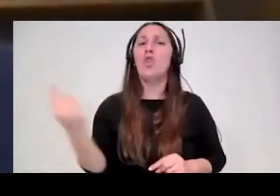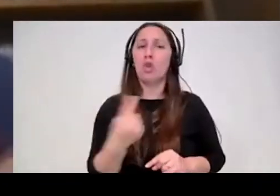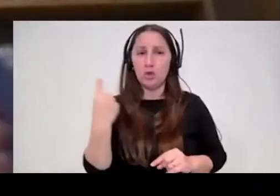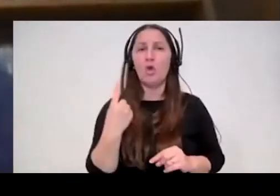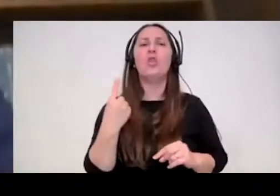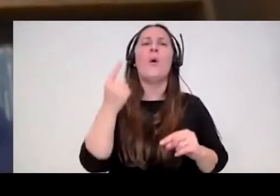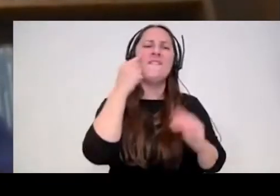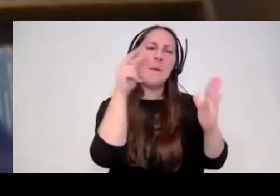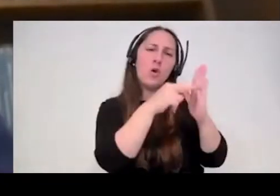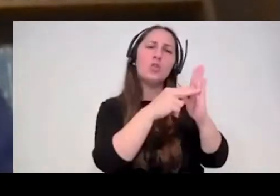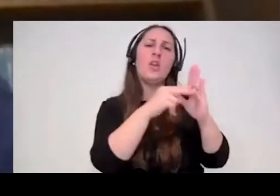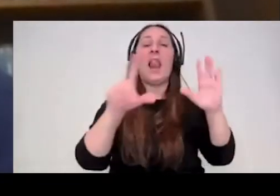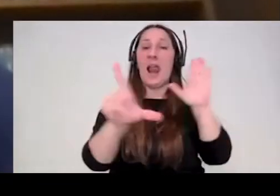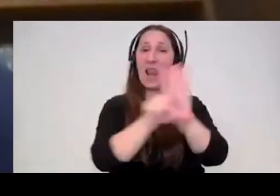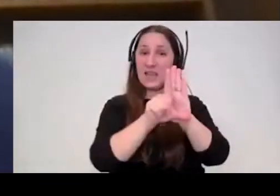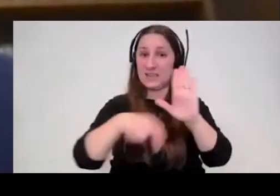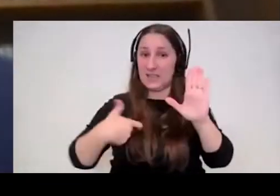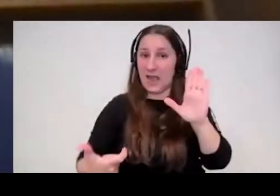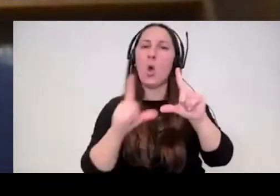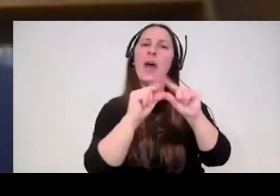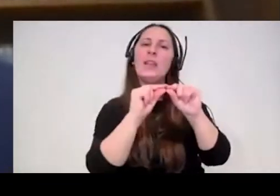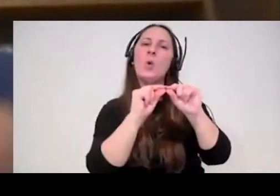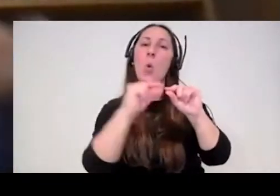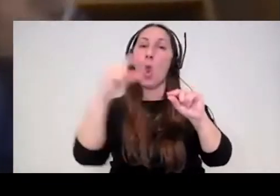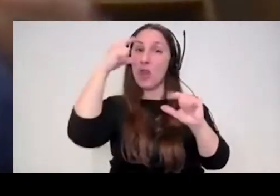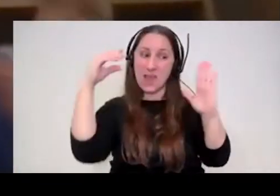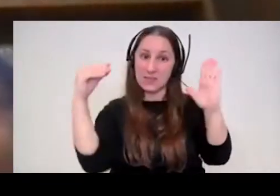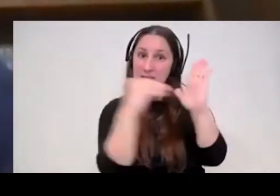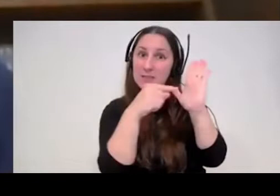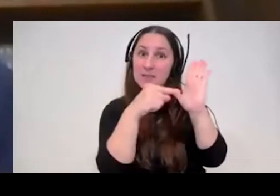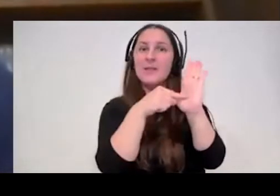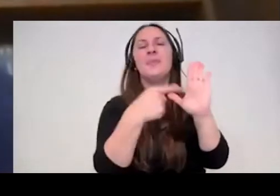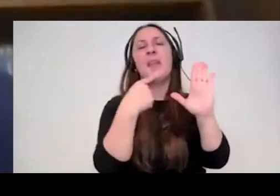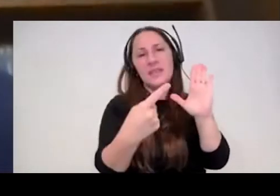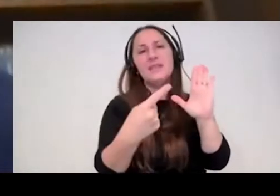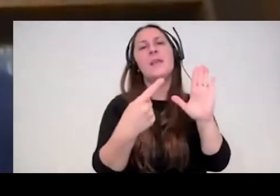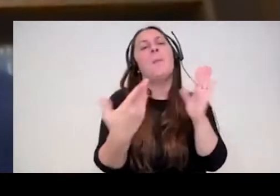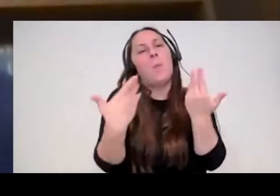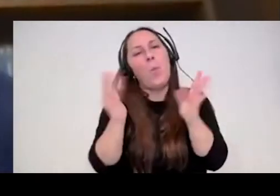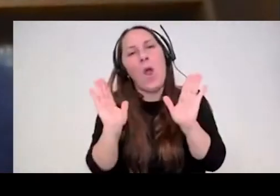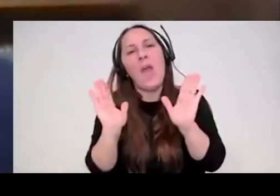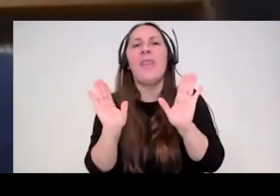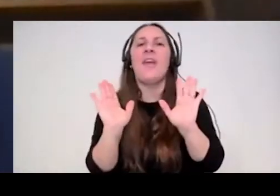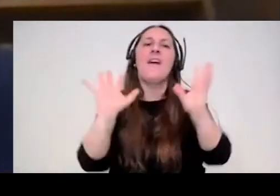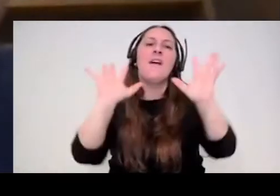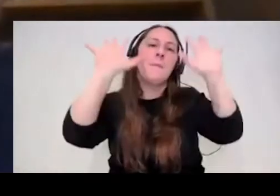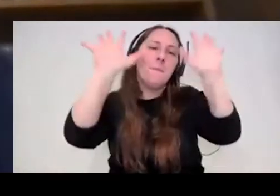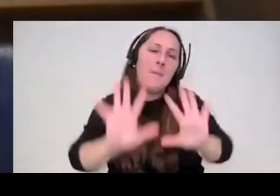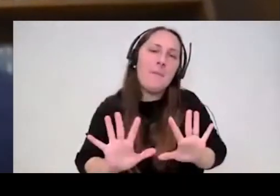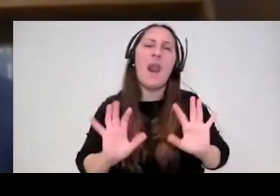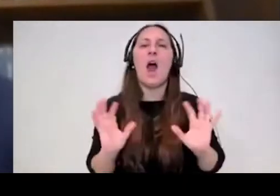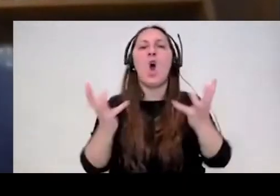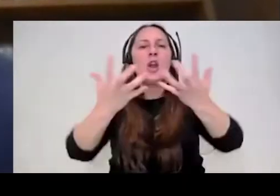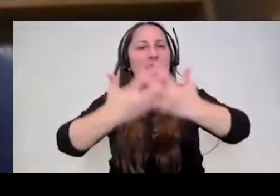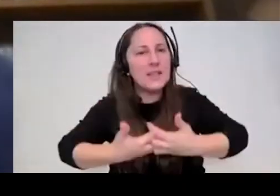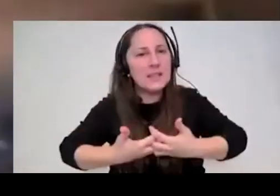de la ley sindical y vamos a tener que se prevé la forma de organización, trabajadores de una